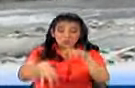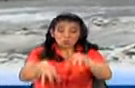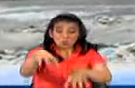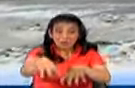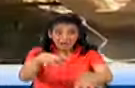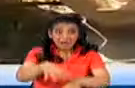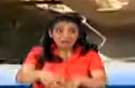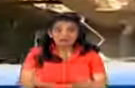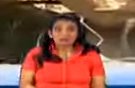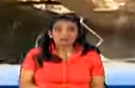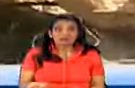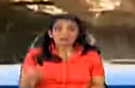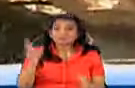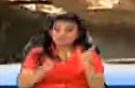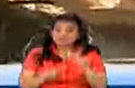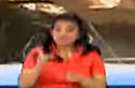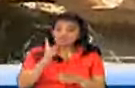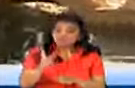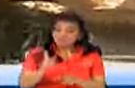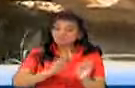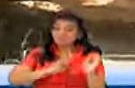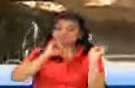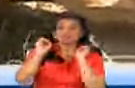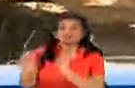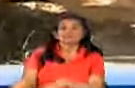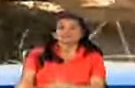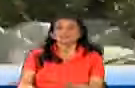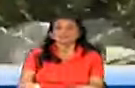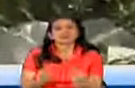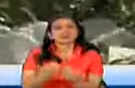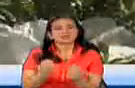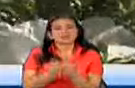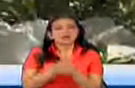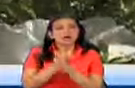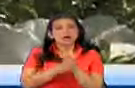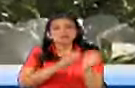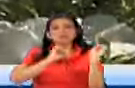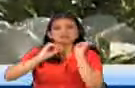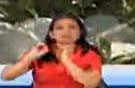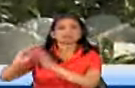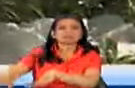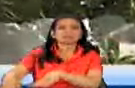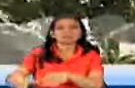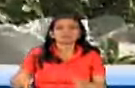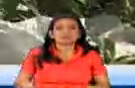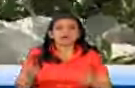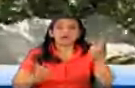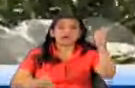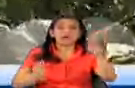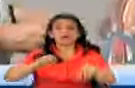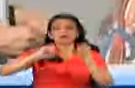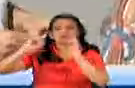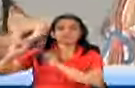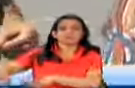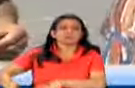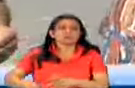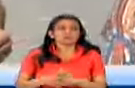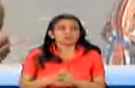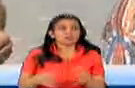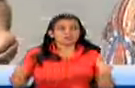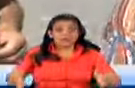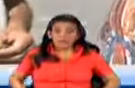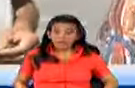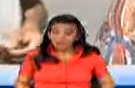la gente le toma como si fuera un basurero. Aprovechan de eso, pasan con sus carros y dejan botando. Si la